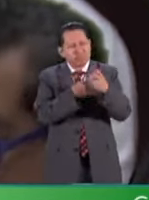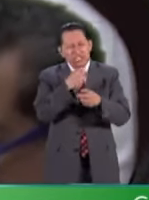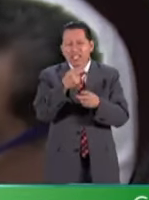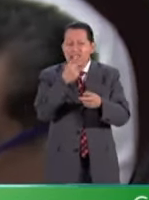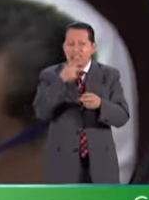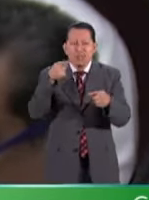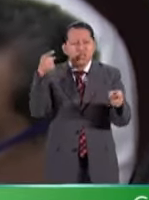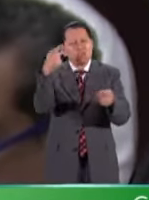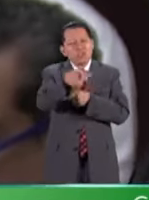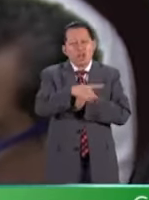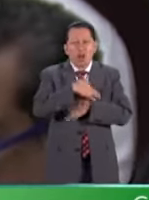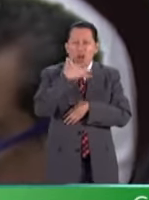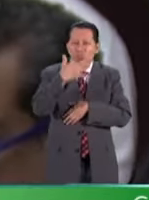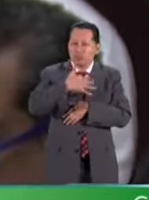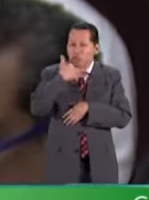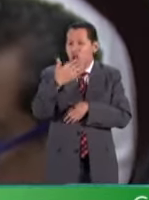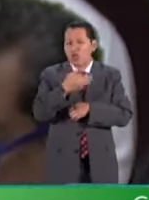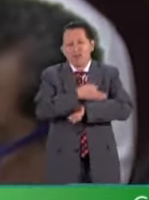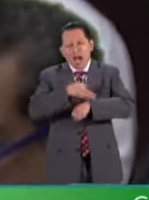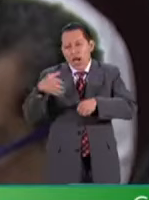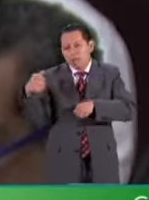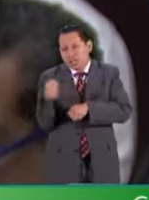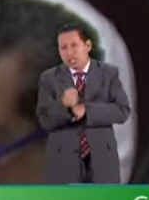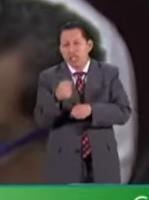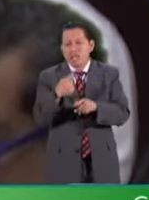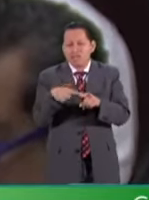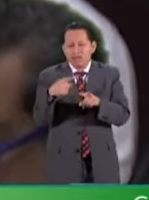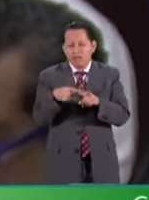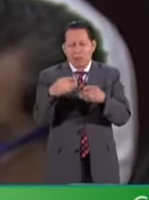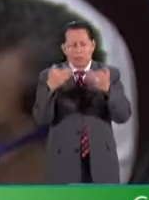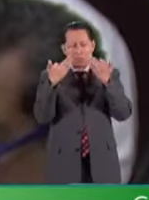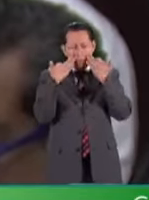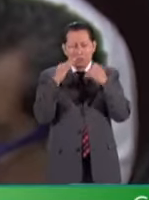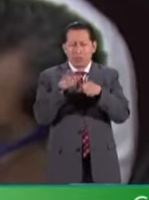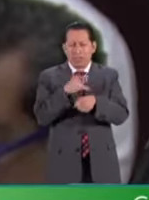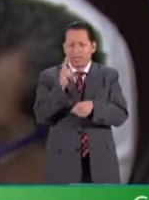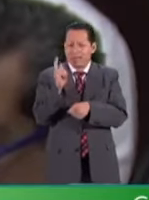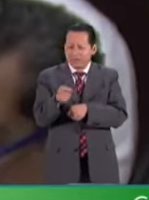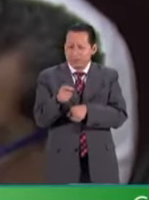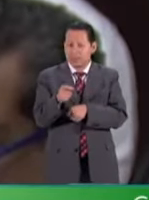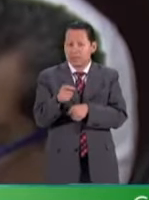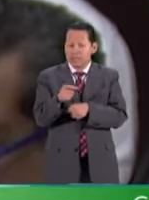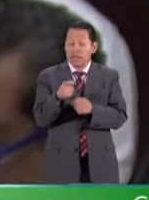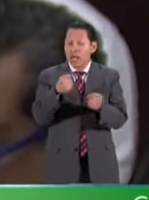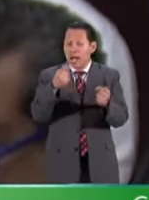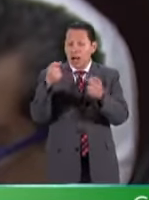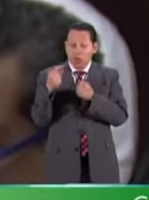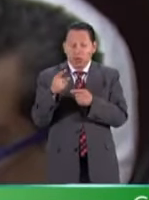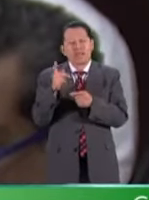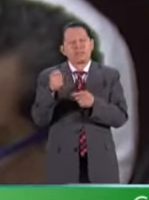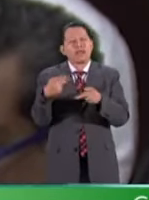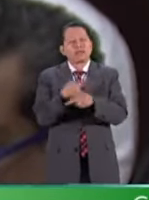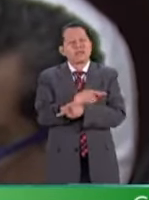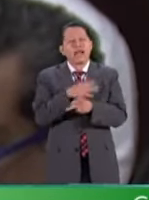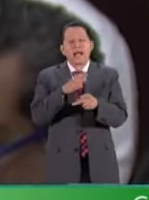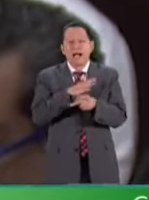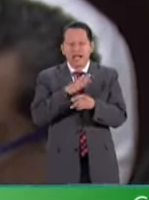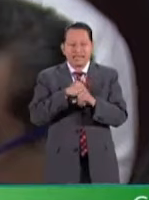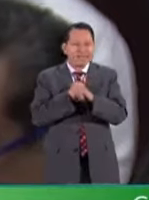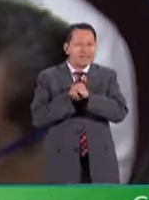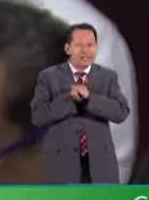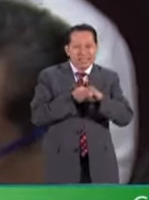corrupción y nepotismo Por quienes han demostrado no tener la calidad moral pues han traicionado las luchas de la